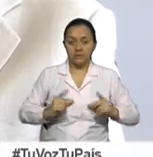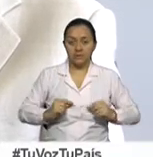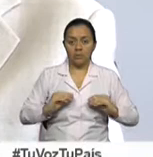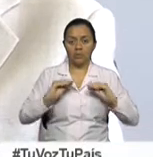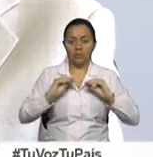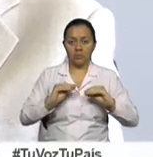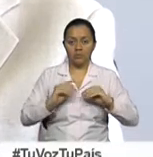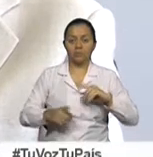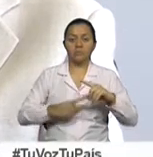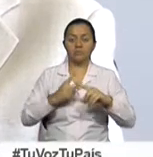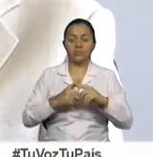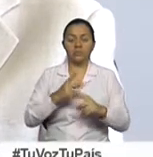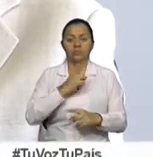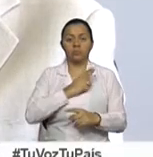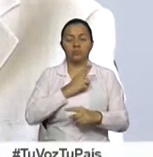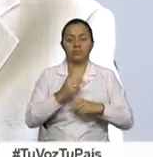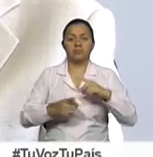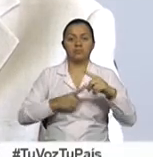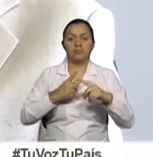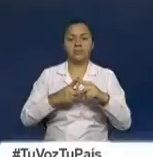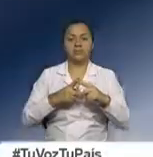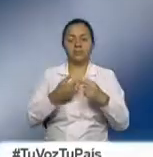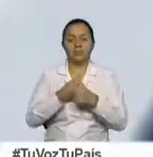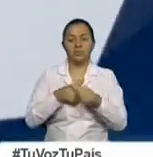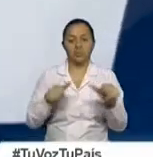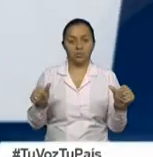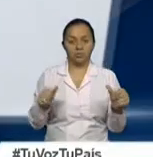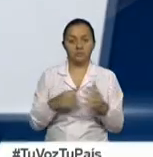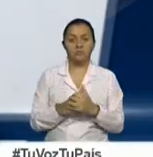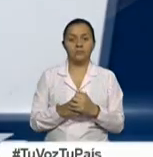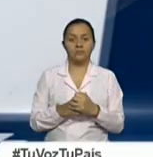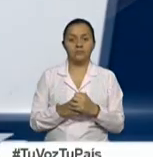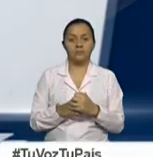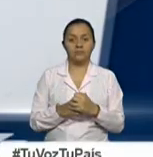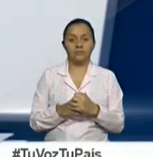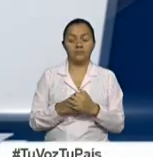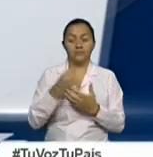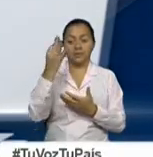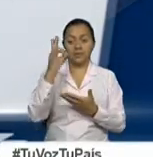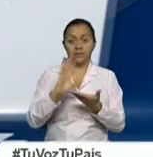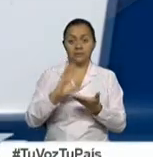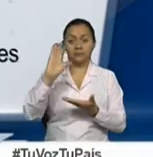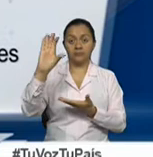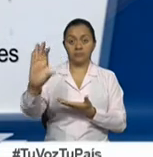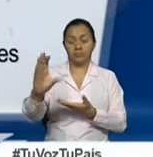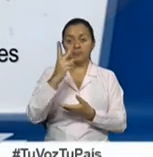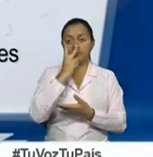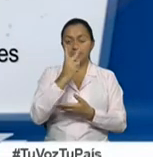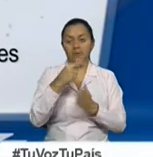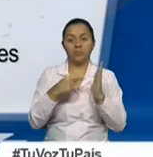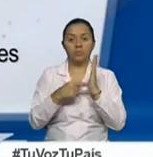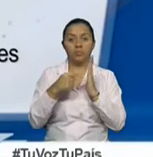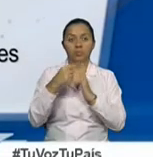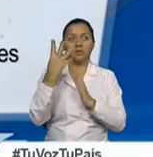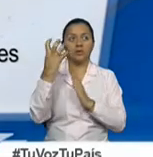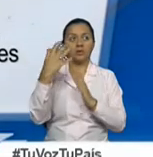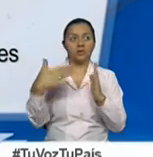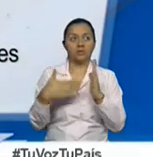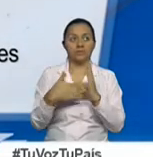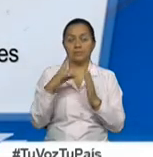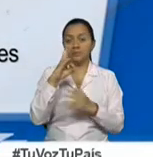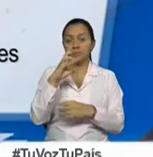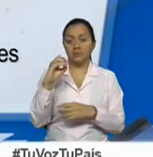para universidades y para gobiernos autónomos centralizados. En cuanto al financiamiento de la proforma, en impuestos 14.760